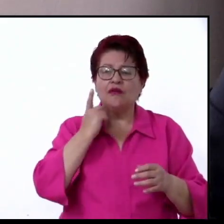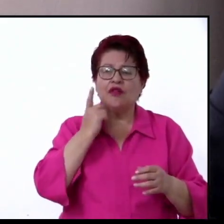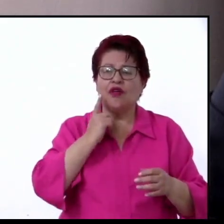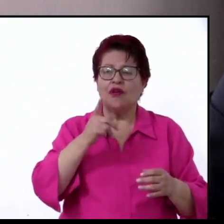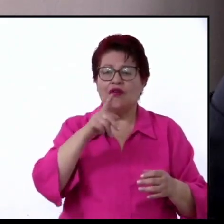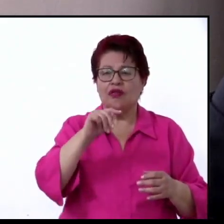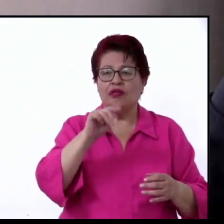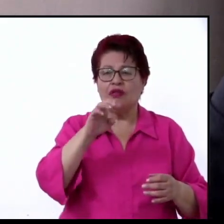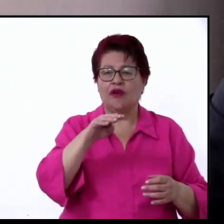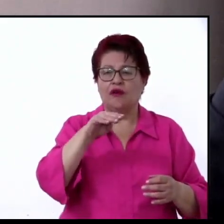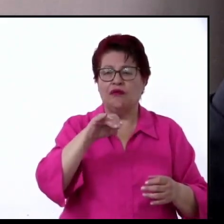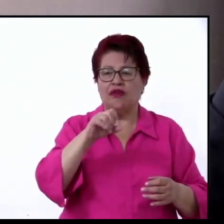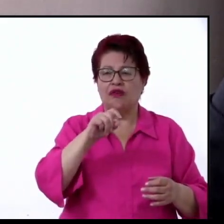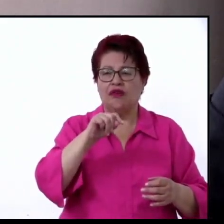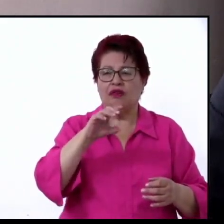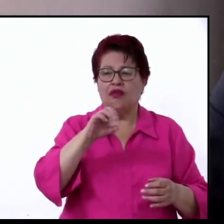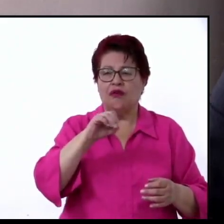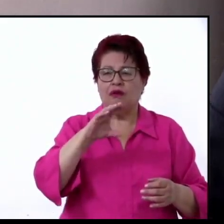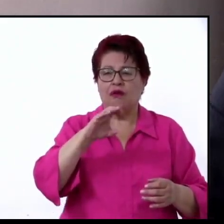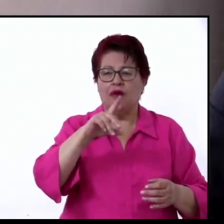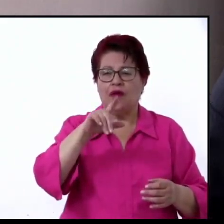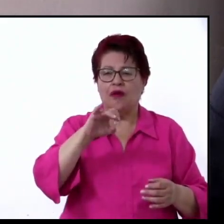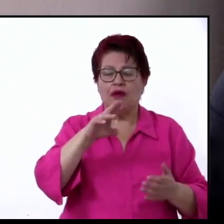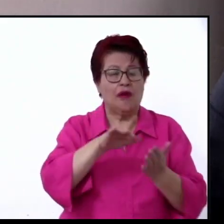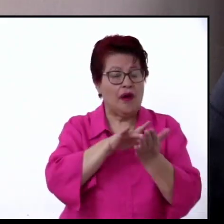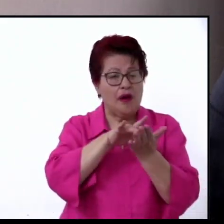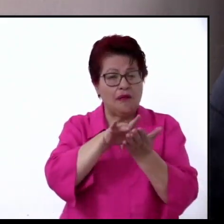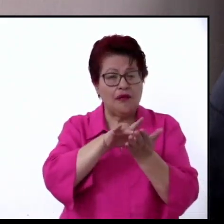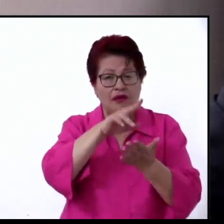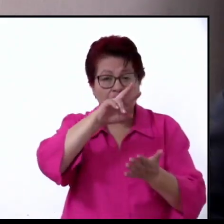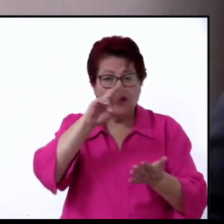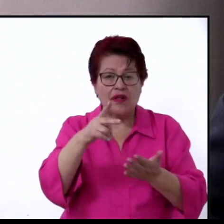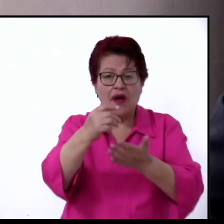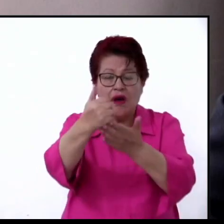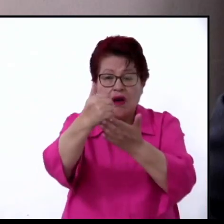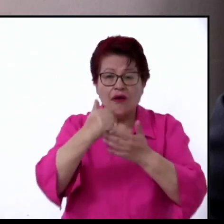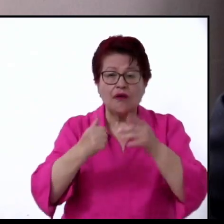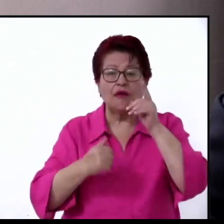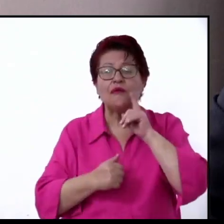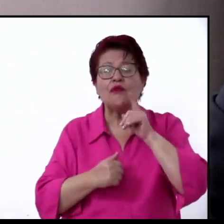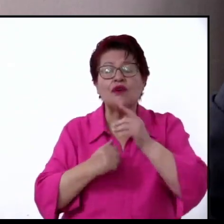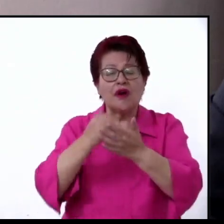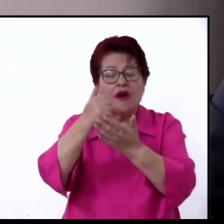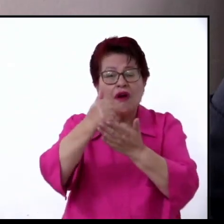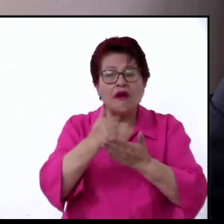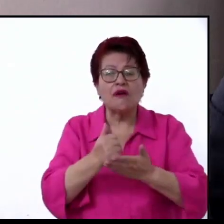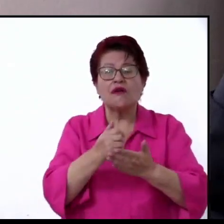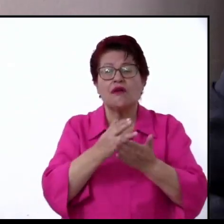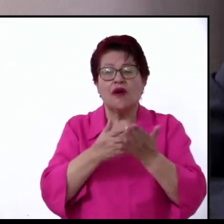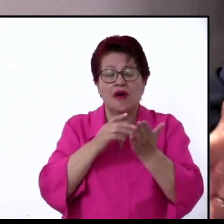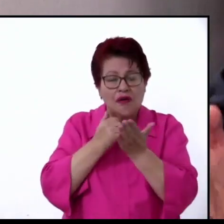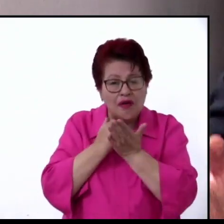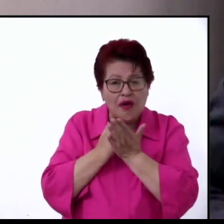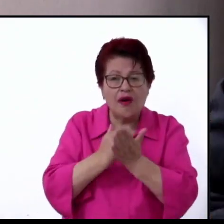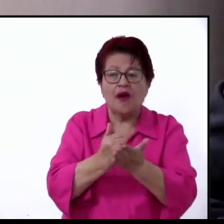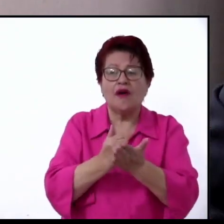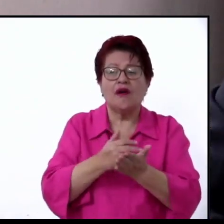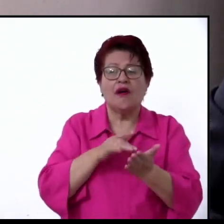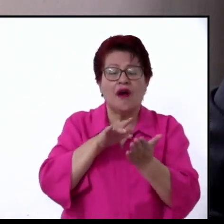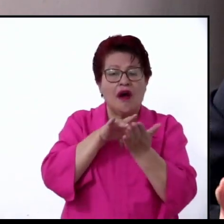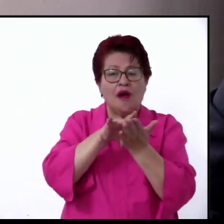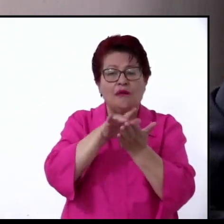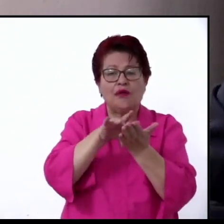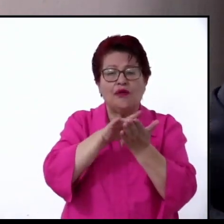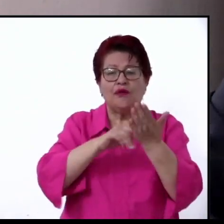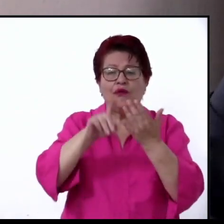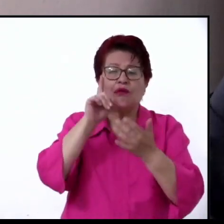Temístocles, el tema de que son apoyos que de verdad nos ayudan a las mujeres, ¿no? Son apoyos que una persona,